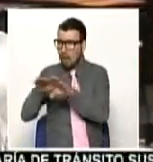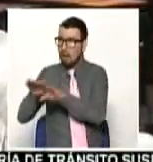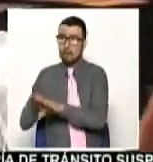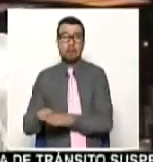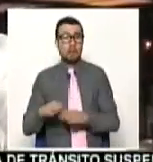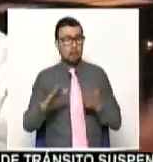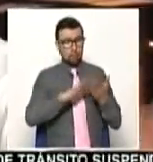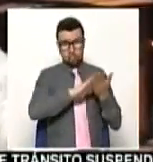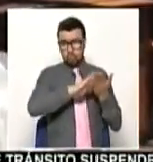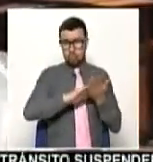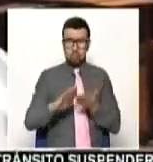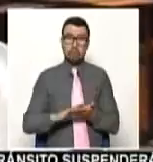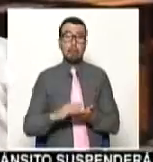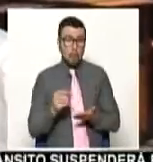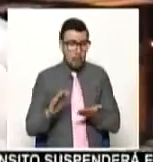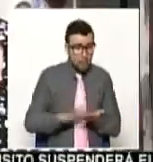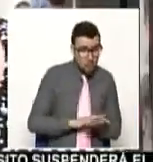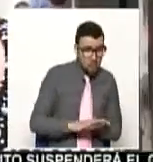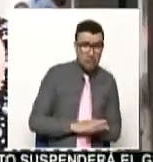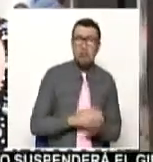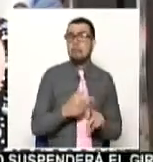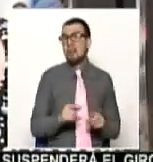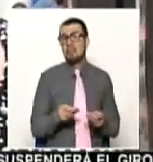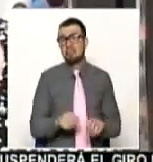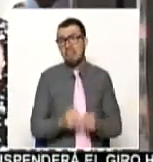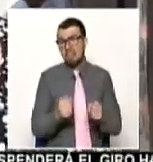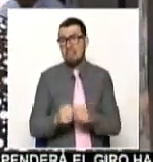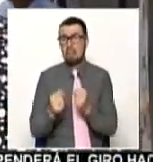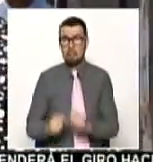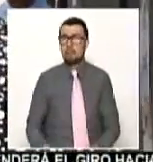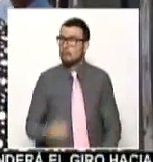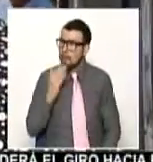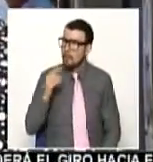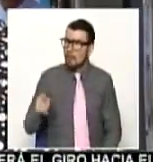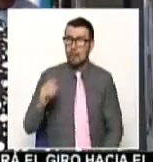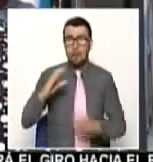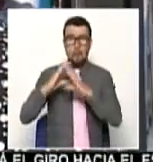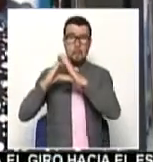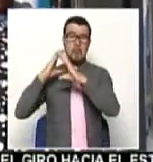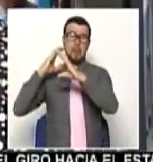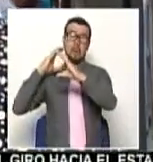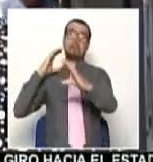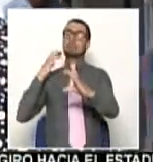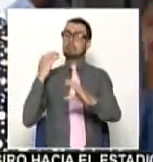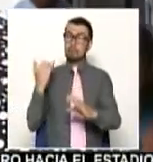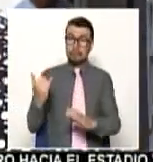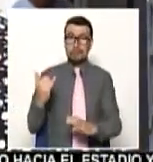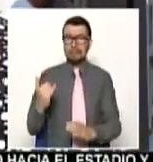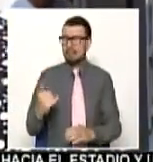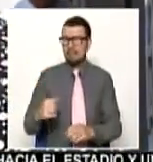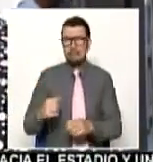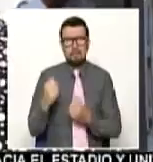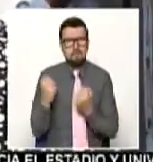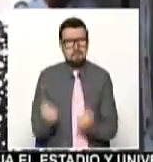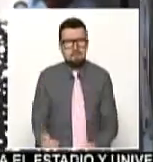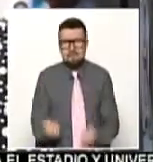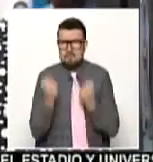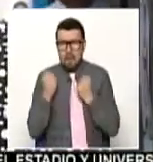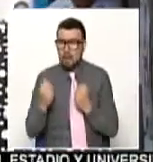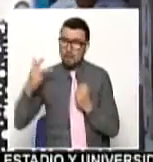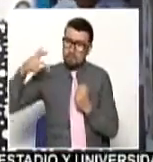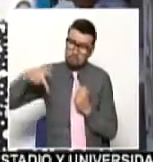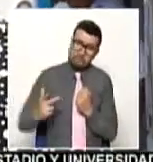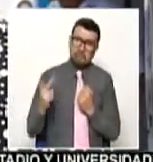arreglan, reparchean y dan como dejan eso. Por ejemplo el Cosmobús, como es un carro tan pesado, entonces mira, por ejemplo,